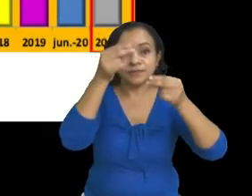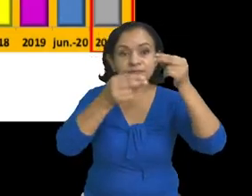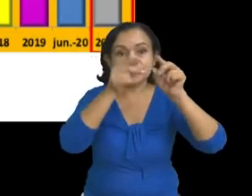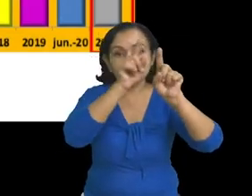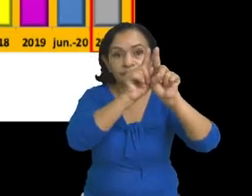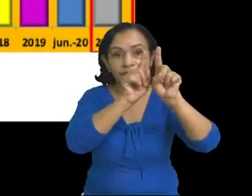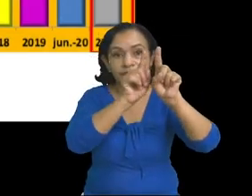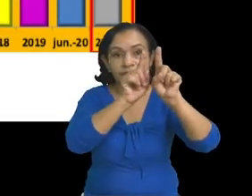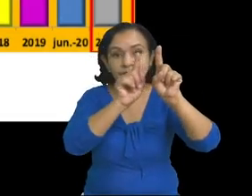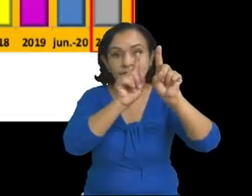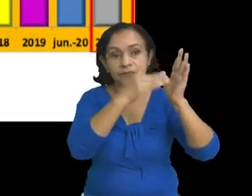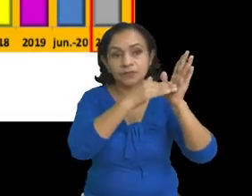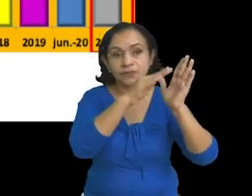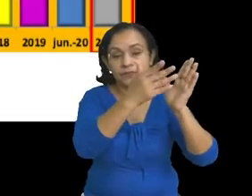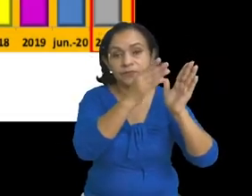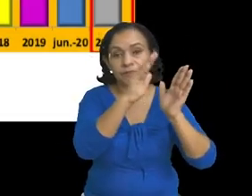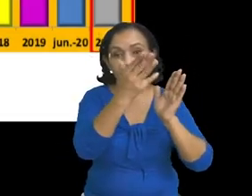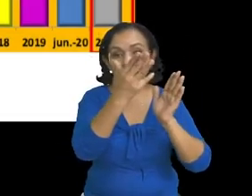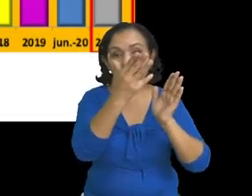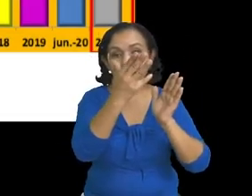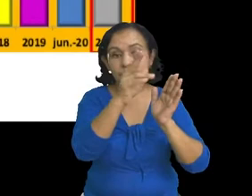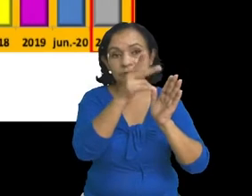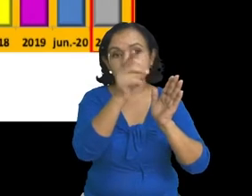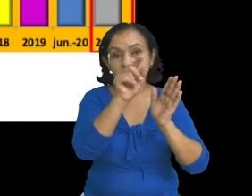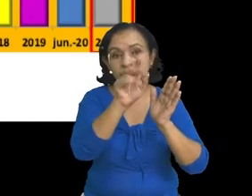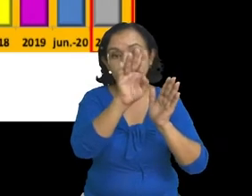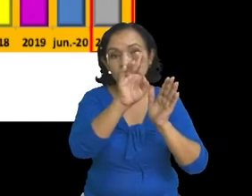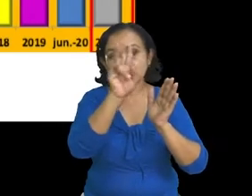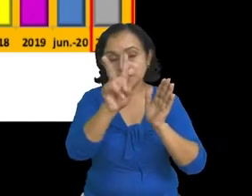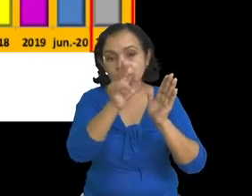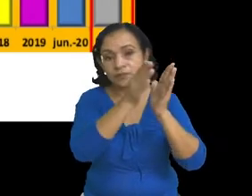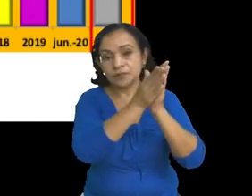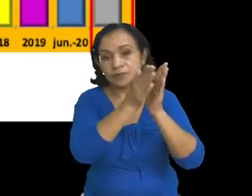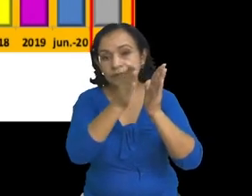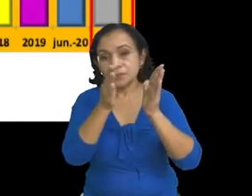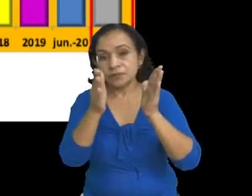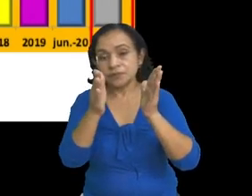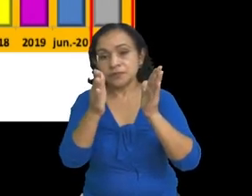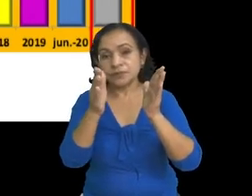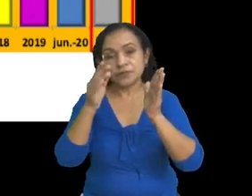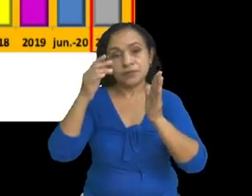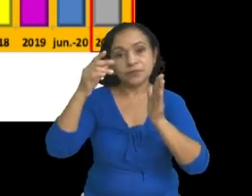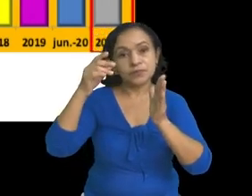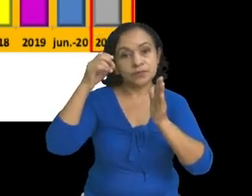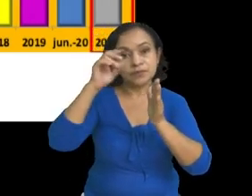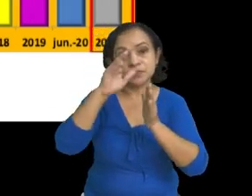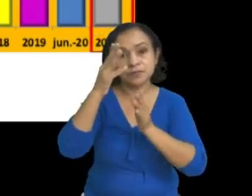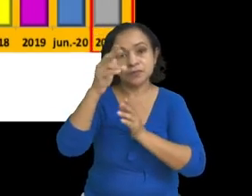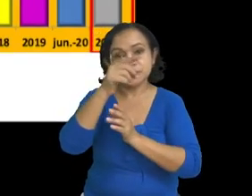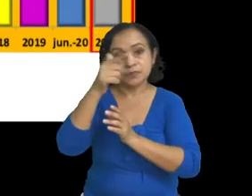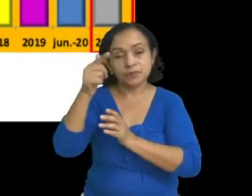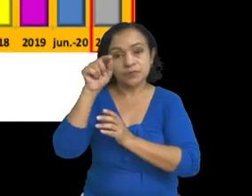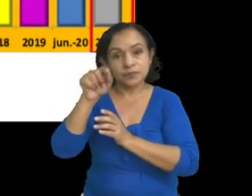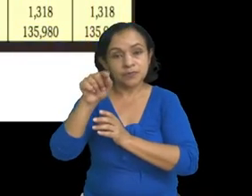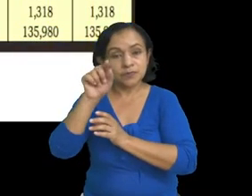año 2020 es 98.42 y ya la meta alcanzada en junio del año 2020 es